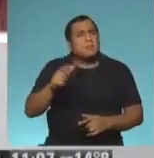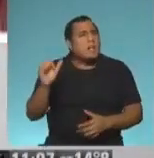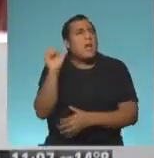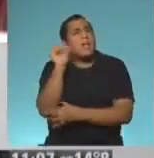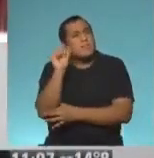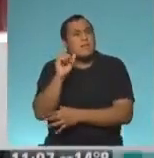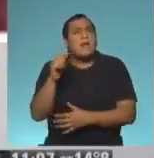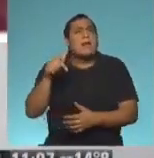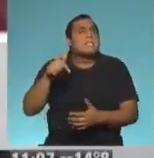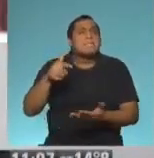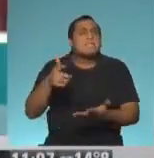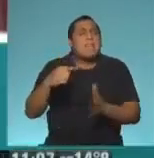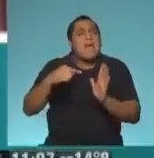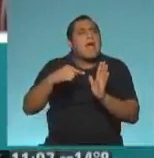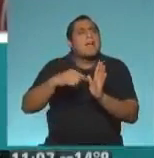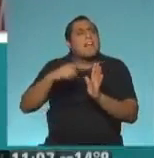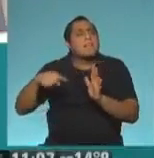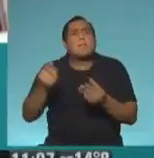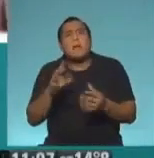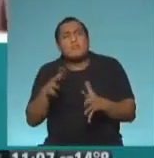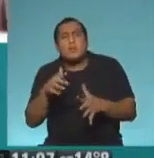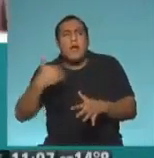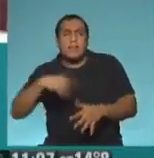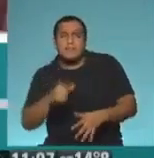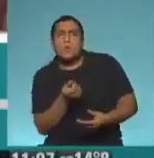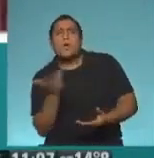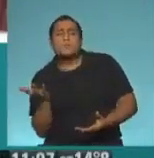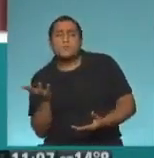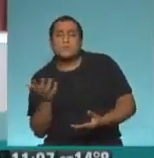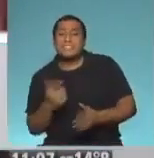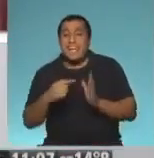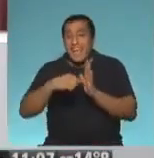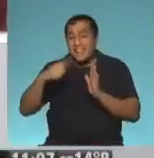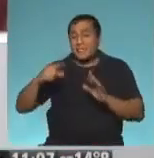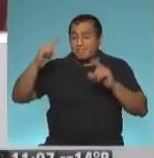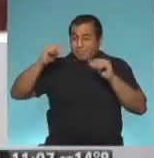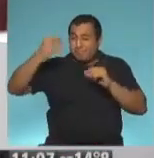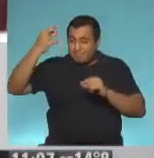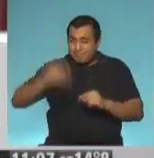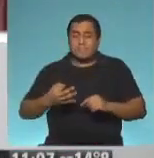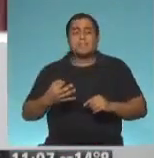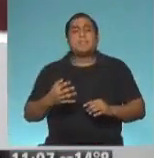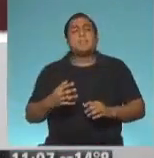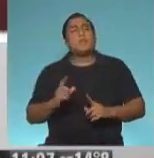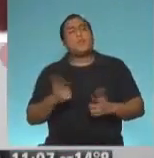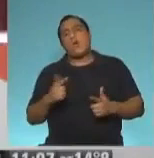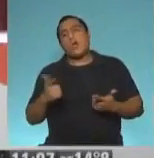autismo en la Argentina? ¿Cuál es la cifra aproximada? No tenemos cifras, no tenemos estadísticas